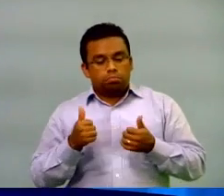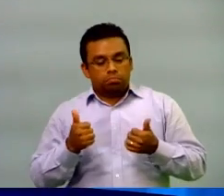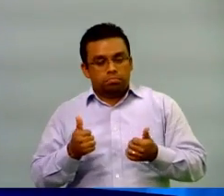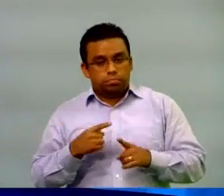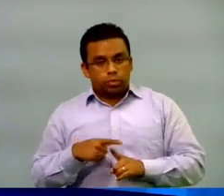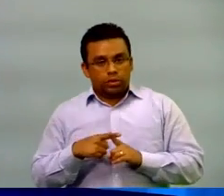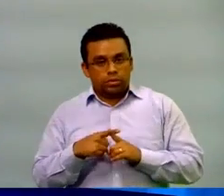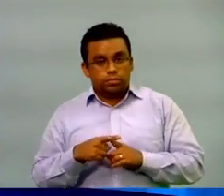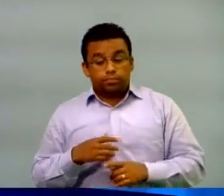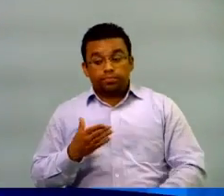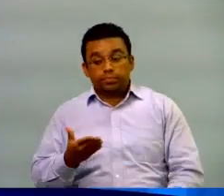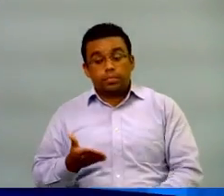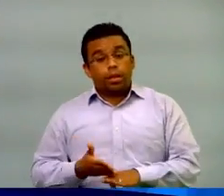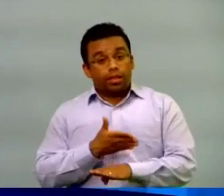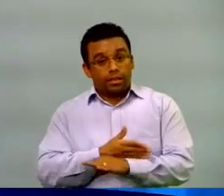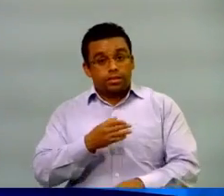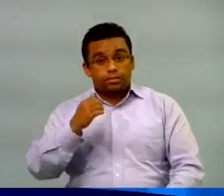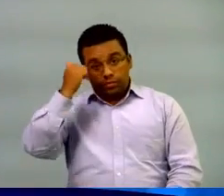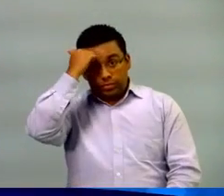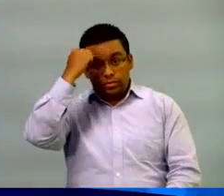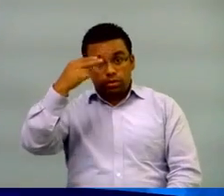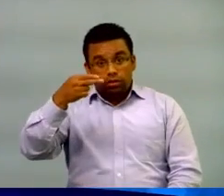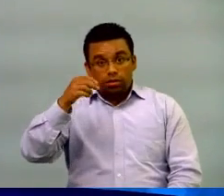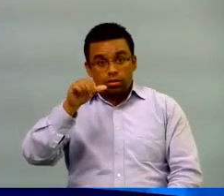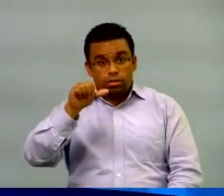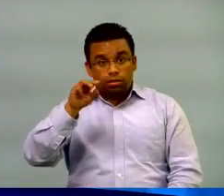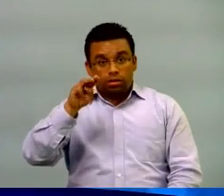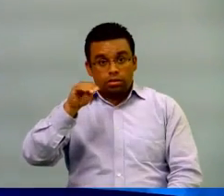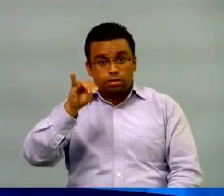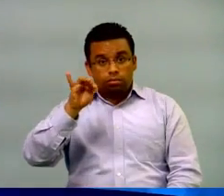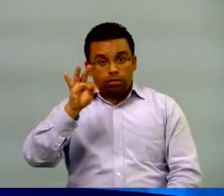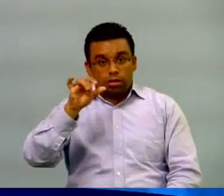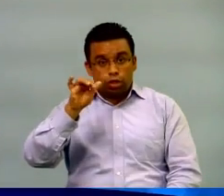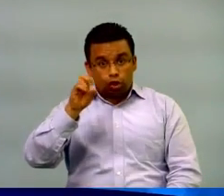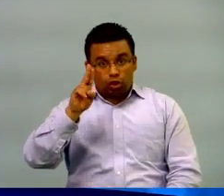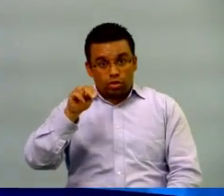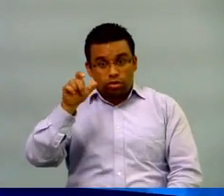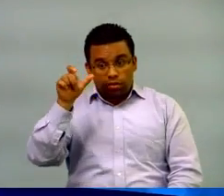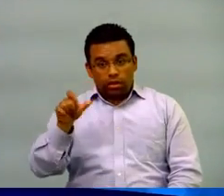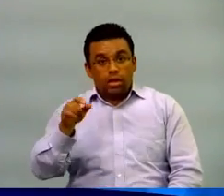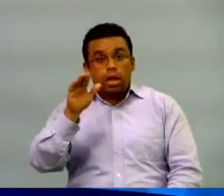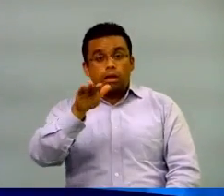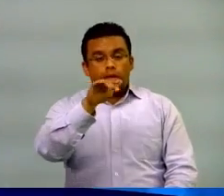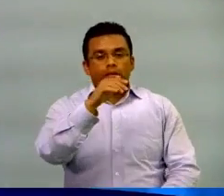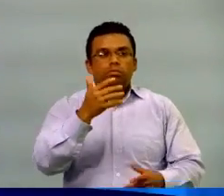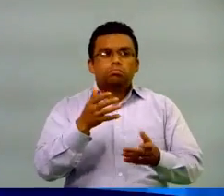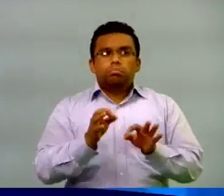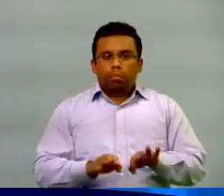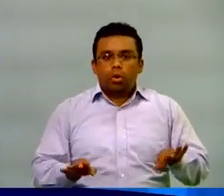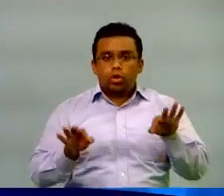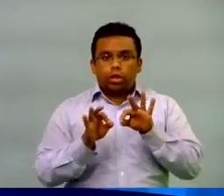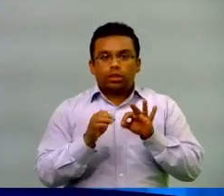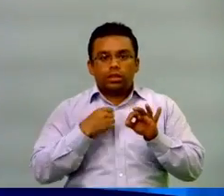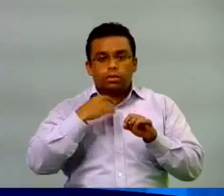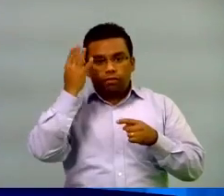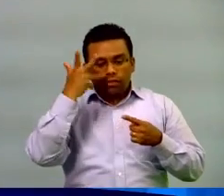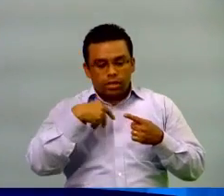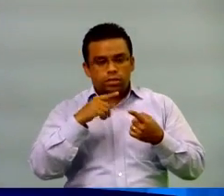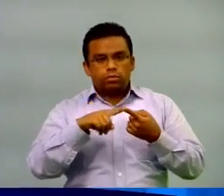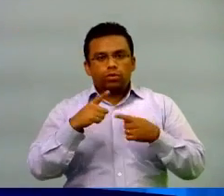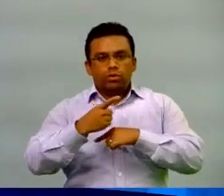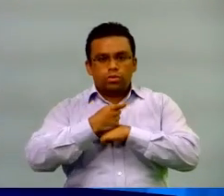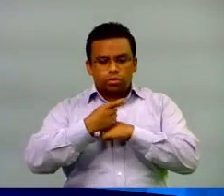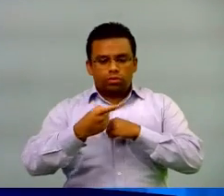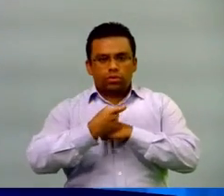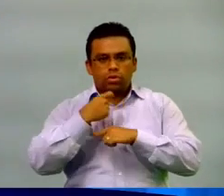El profesor Hamilton nos contaba también cómo sugiere el uso de las redes sociales para comenzar a divulgar estas